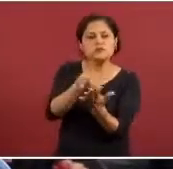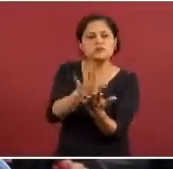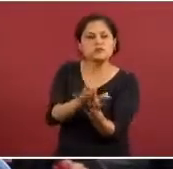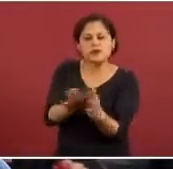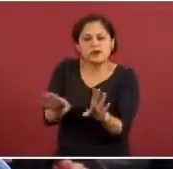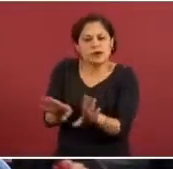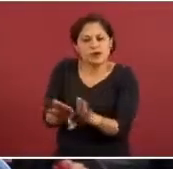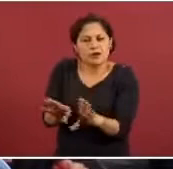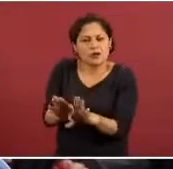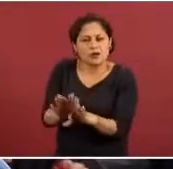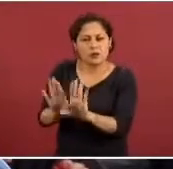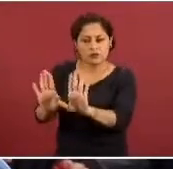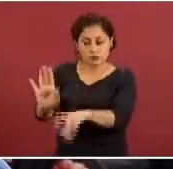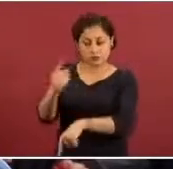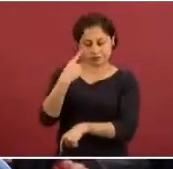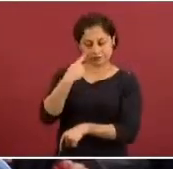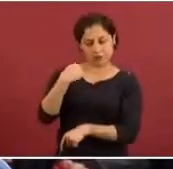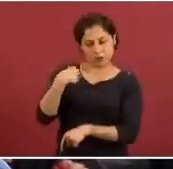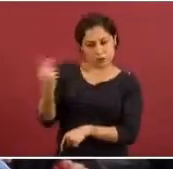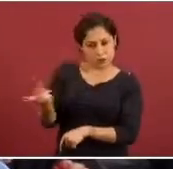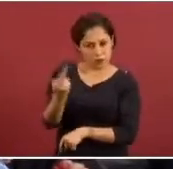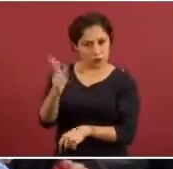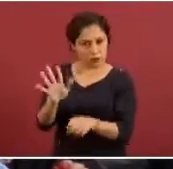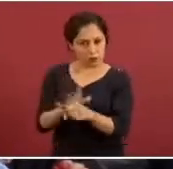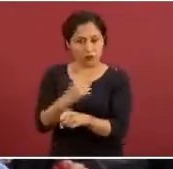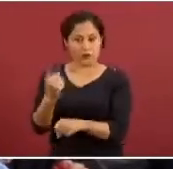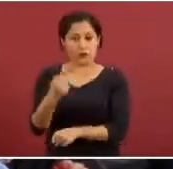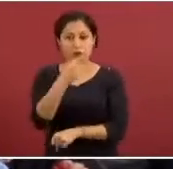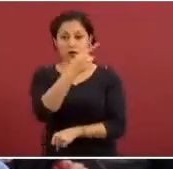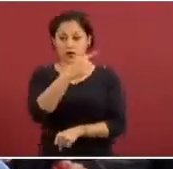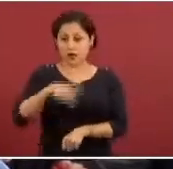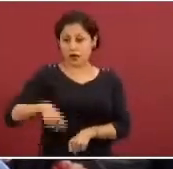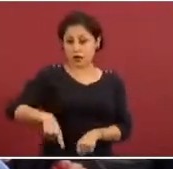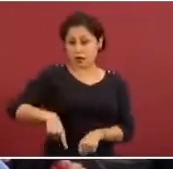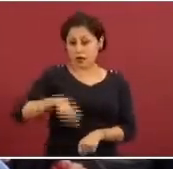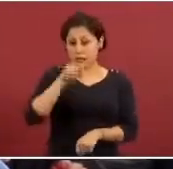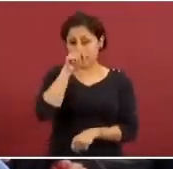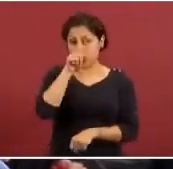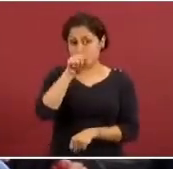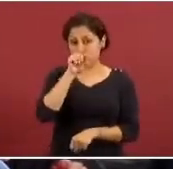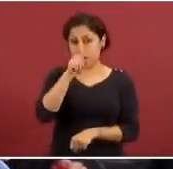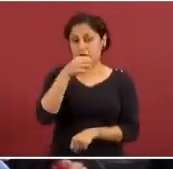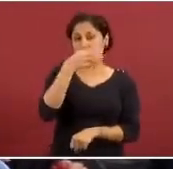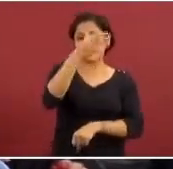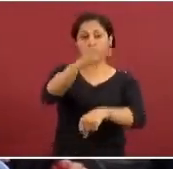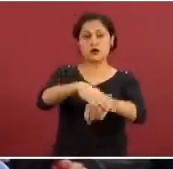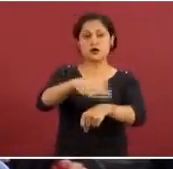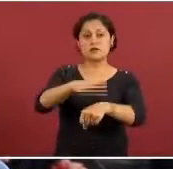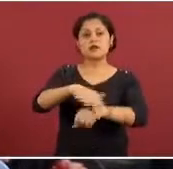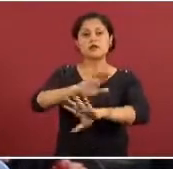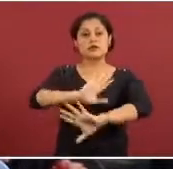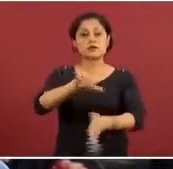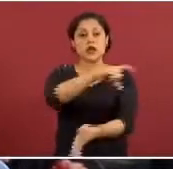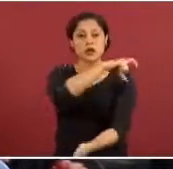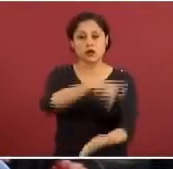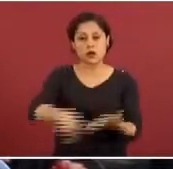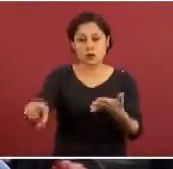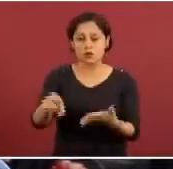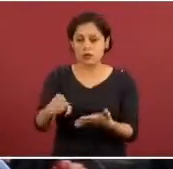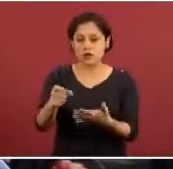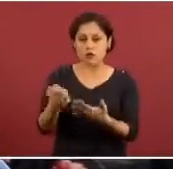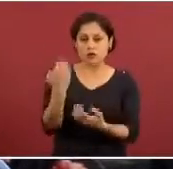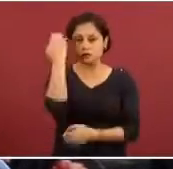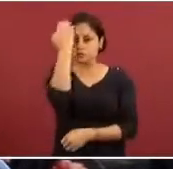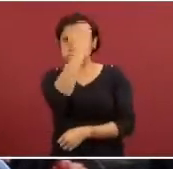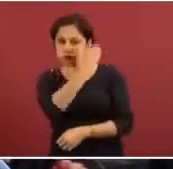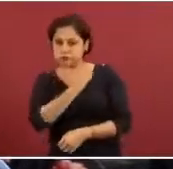Le adelanto lo siguiente por este tema. El gobierno de Jalisco anunció que ha comprado pruebas de detección rápida. Inclusive ya se